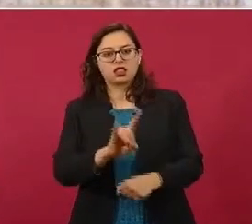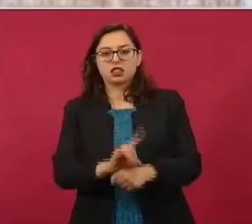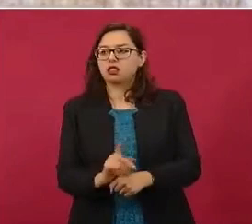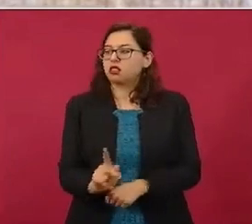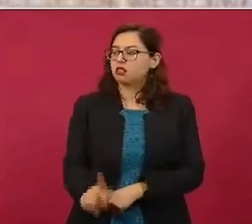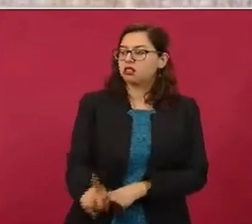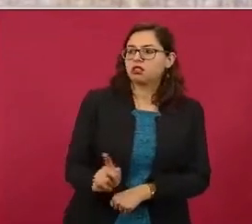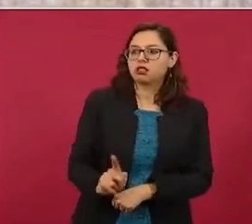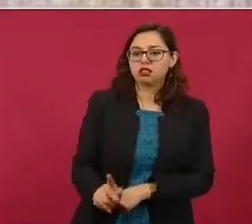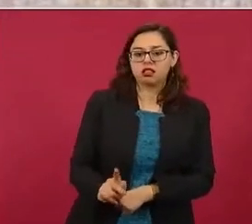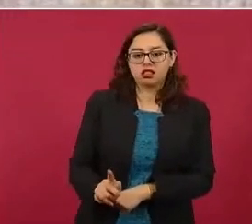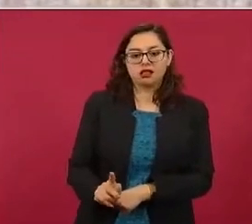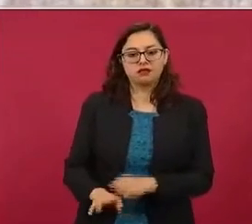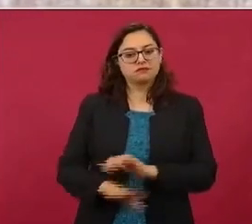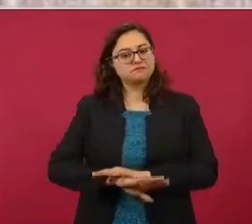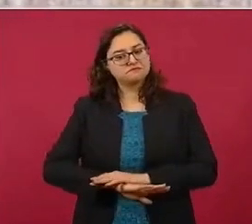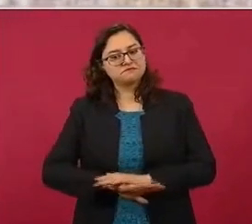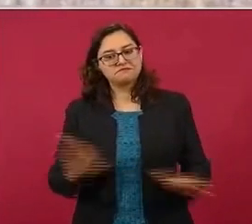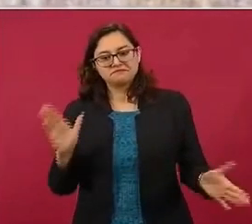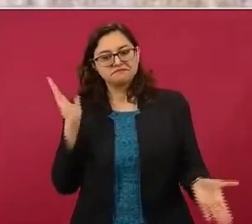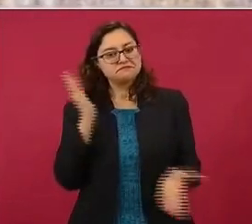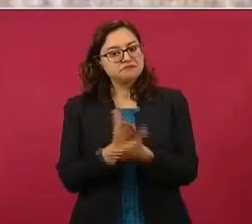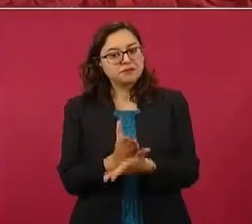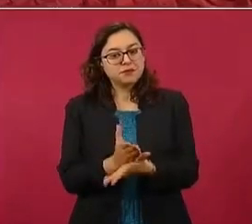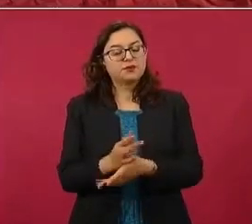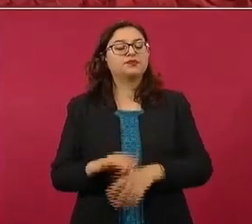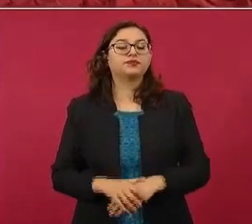Antes habían escritores,